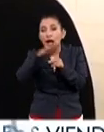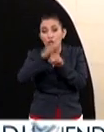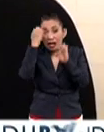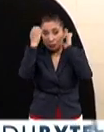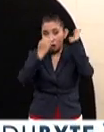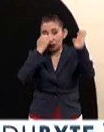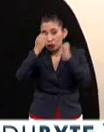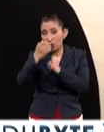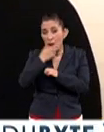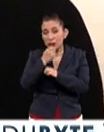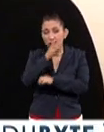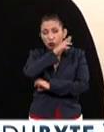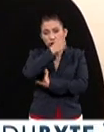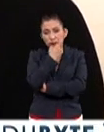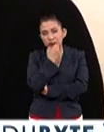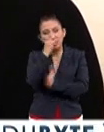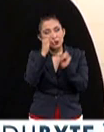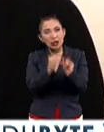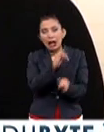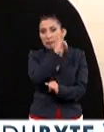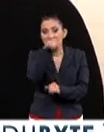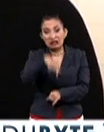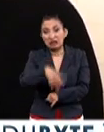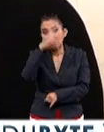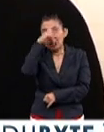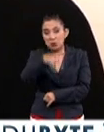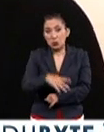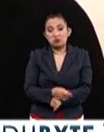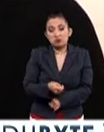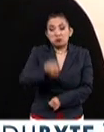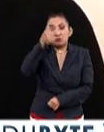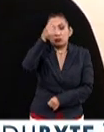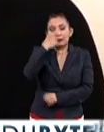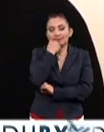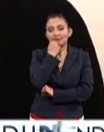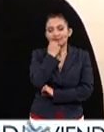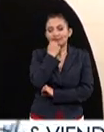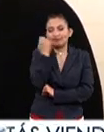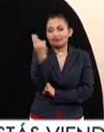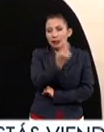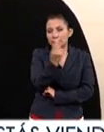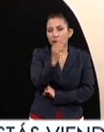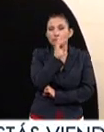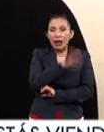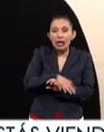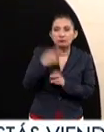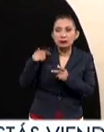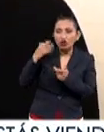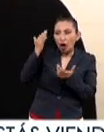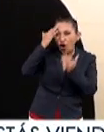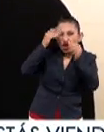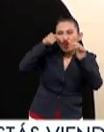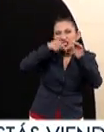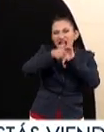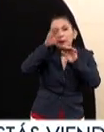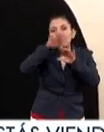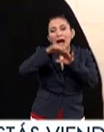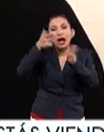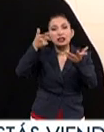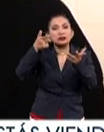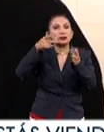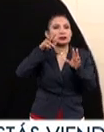exposición de Kandinsky individual nunca se había presentado en México y creíamos necesario acercar al público, más allá